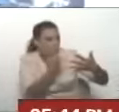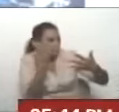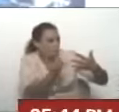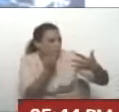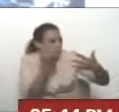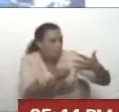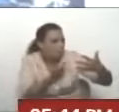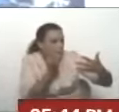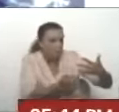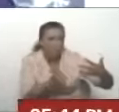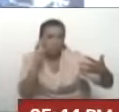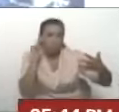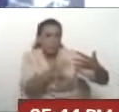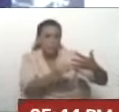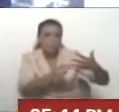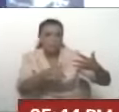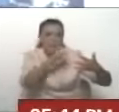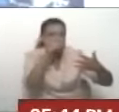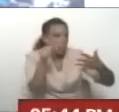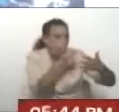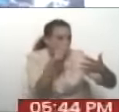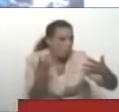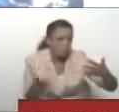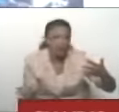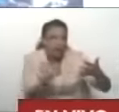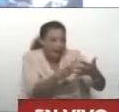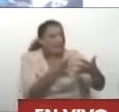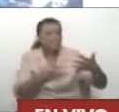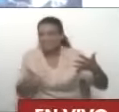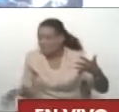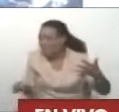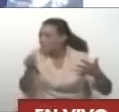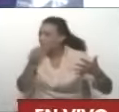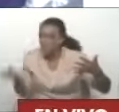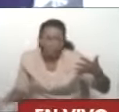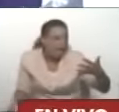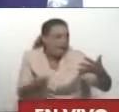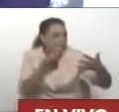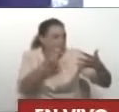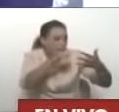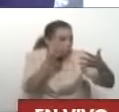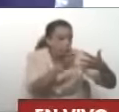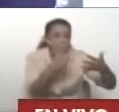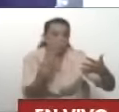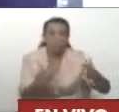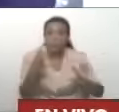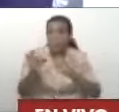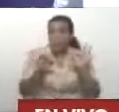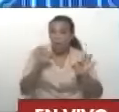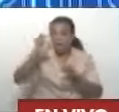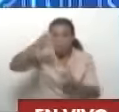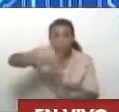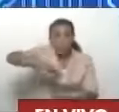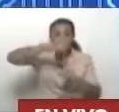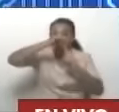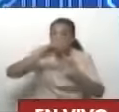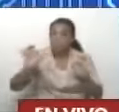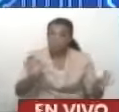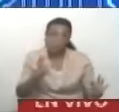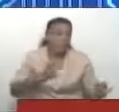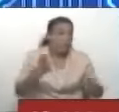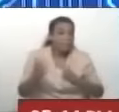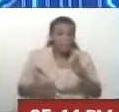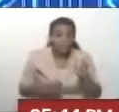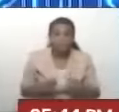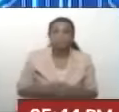de cosas, el consumismo, las drogas. ¿Qué piensas tú de esa forma de manipular las emociones? Totalmente, presidente, y